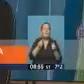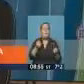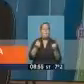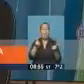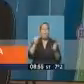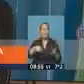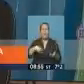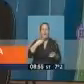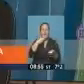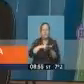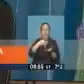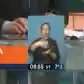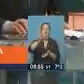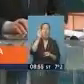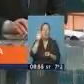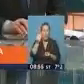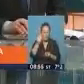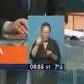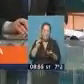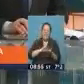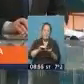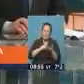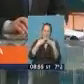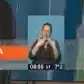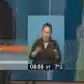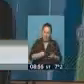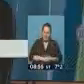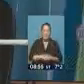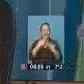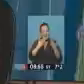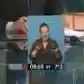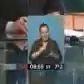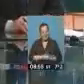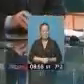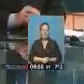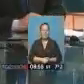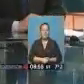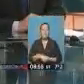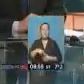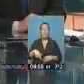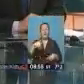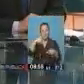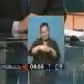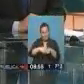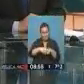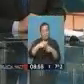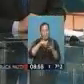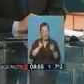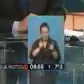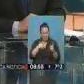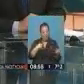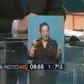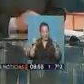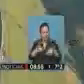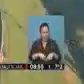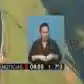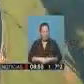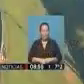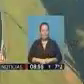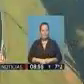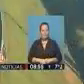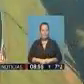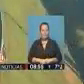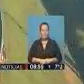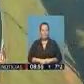hace con la plata de nuestros impuestos. Diputada Karina Banfi, gracias. Gracias. Hacemos una nueva pausa, no se vayan, ya volvemos.